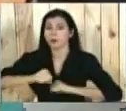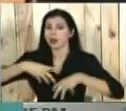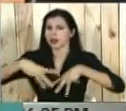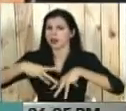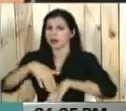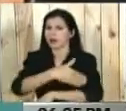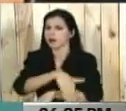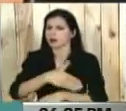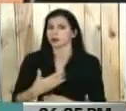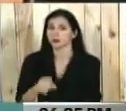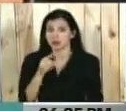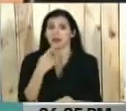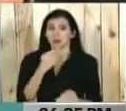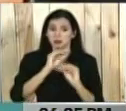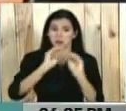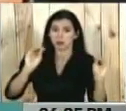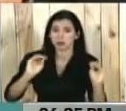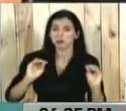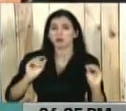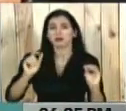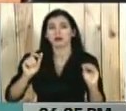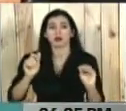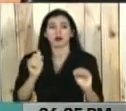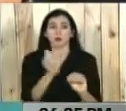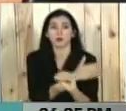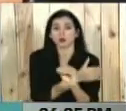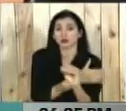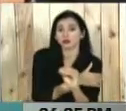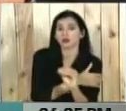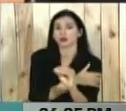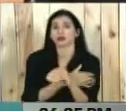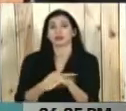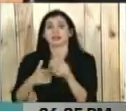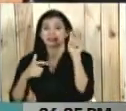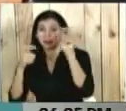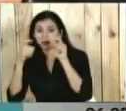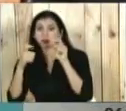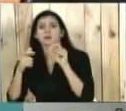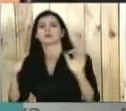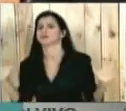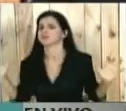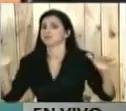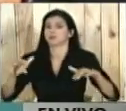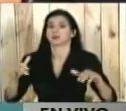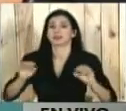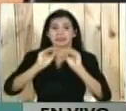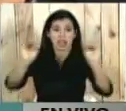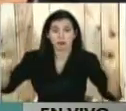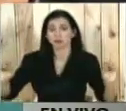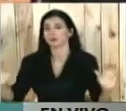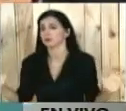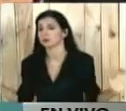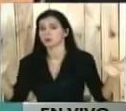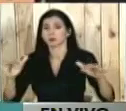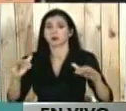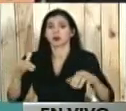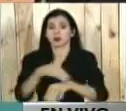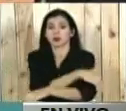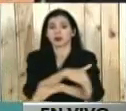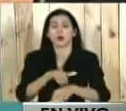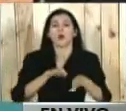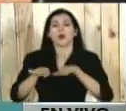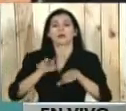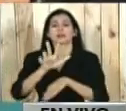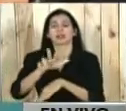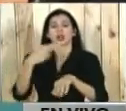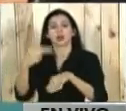llamado movilizaciones tanto de la oposición como del chavismo, del gran pueblo patriótico, de las fuerzas revolucionarias para este jueves 3